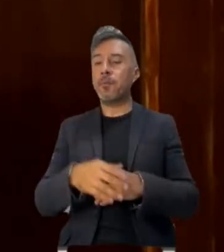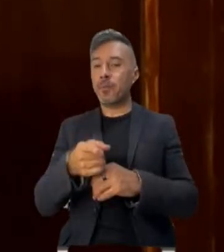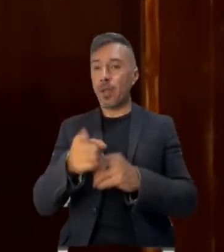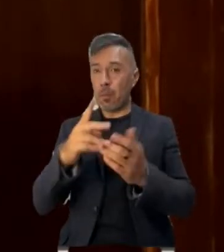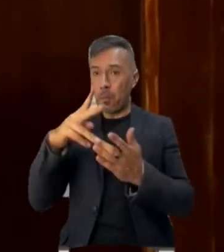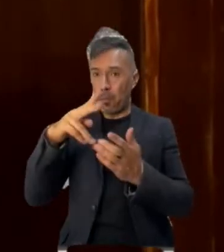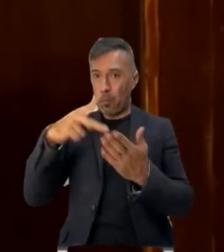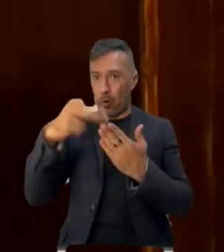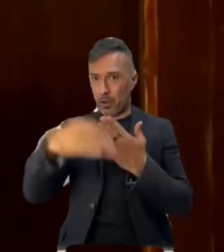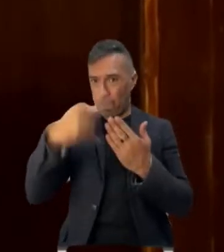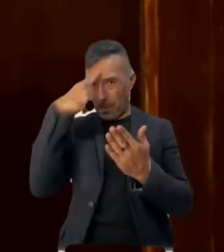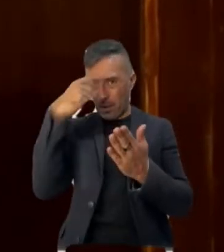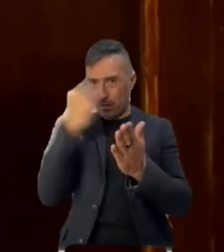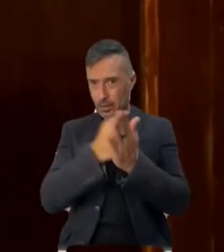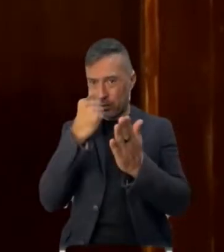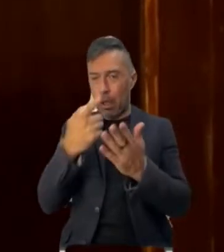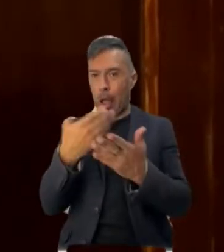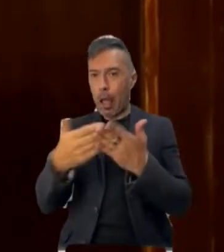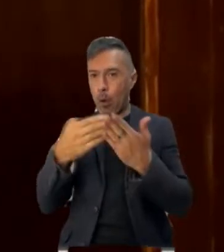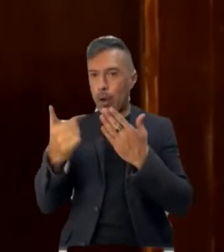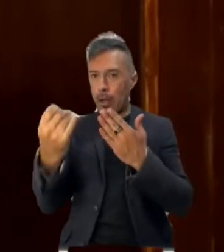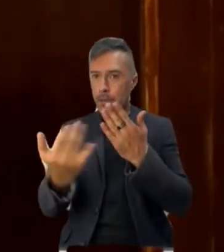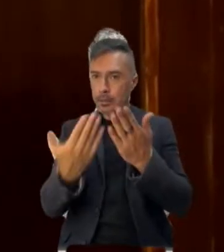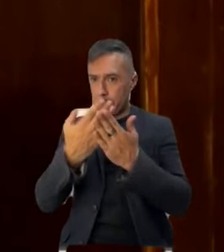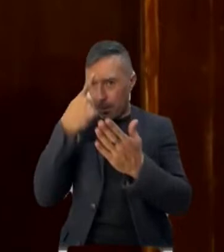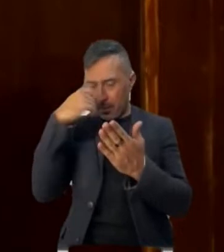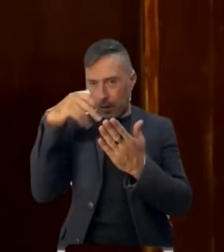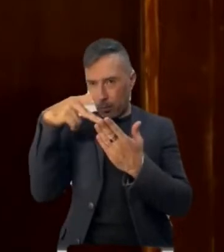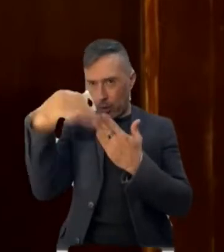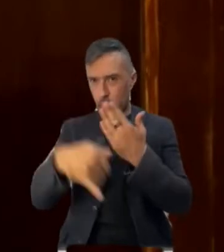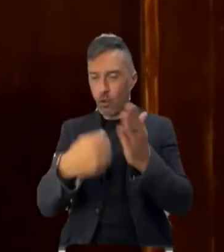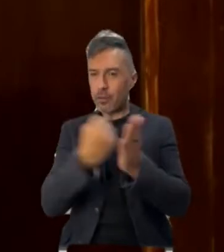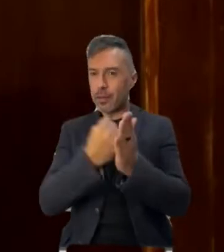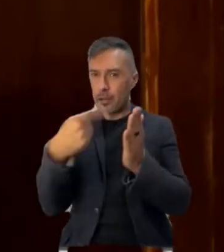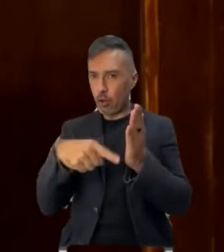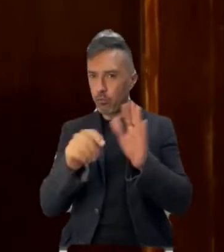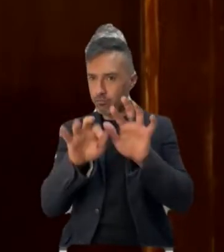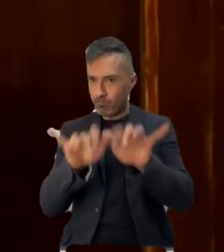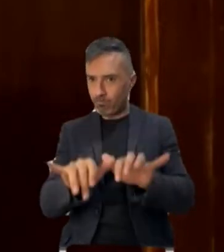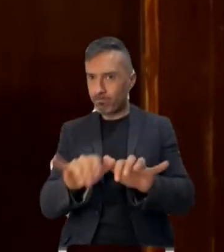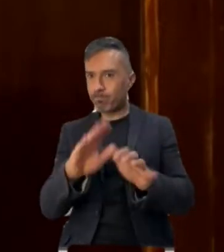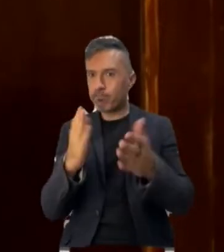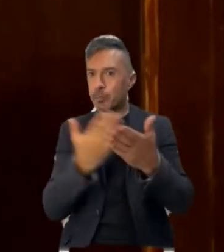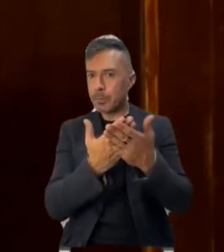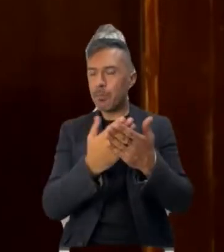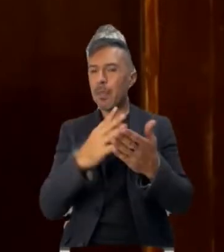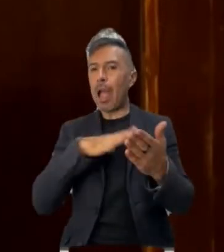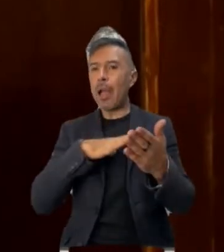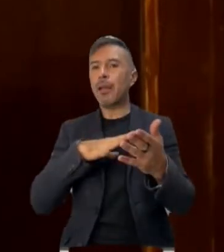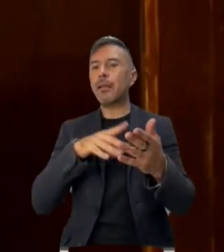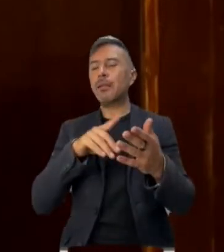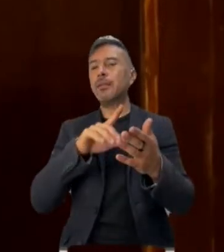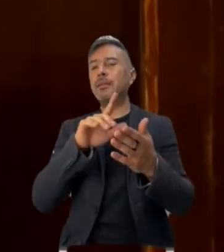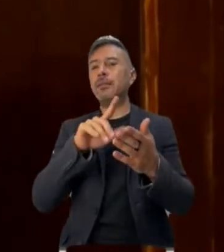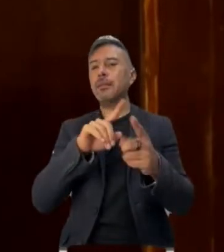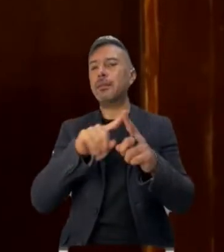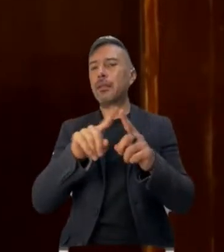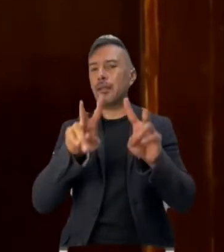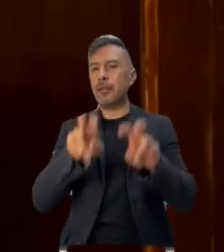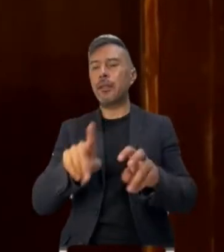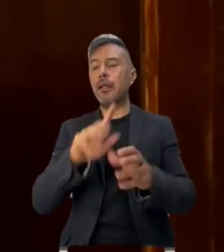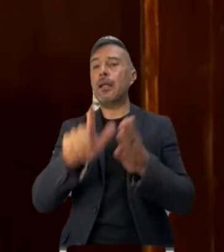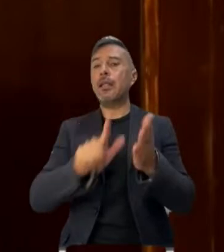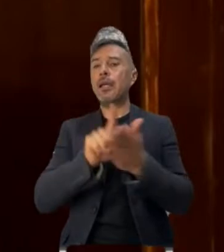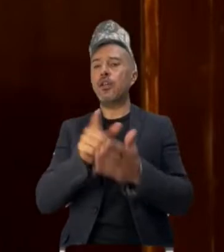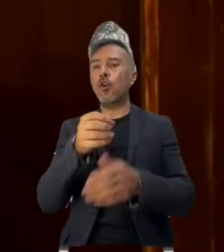ha sido integrado la iniciativa con proyecto de decreto por el que se reforman diversas disposiciones de la Ley Orgánica Municipal